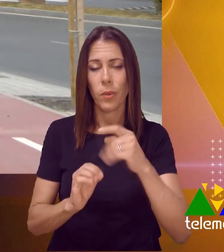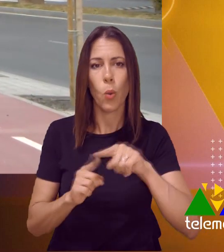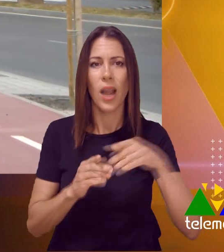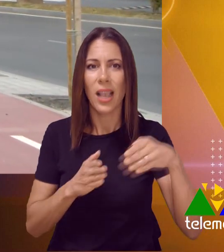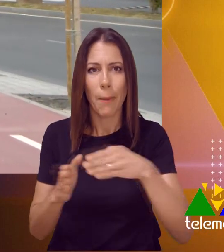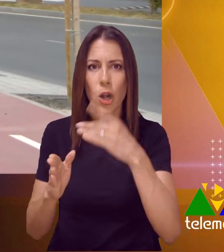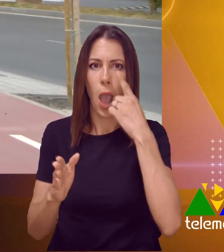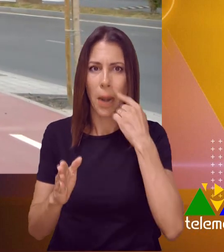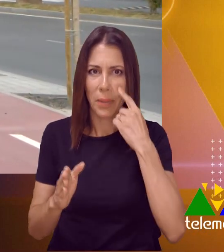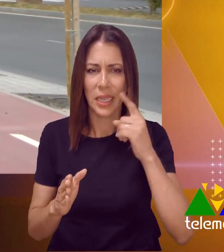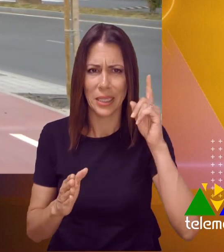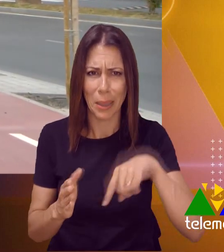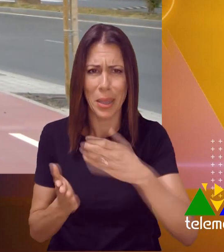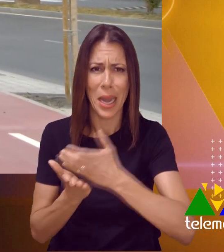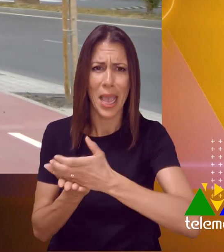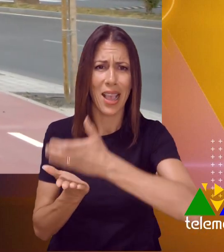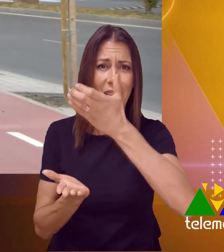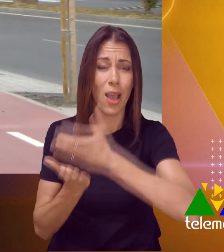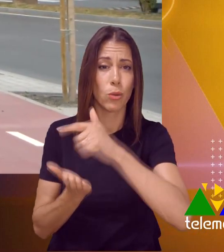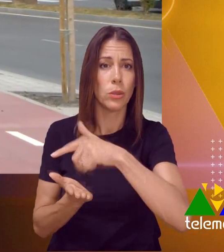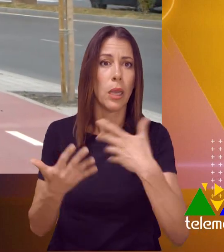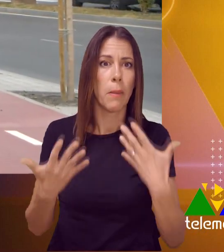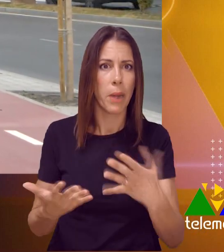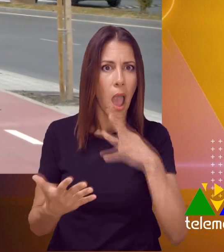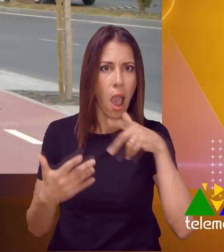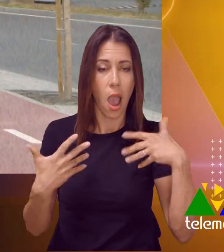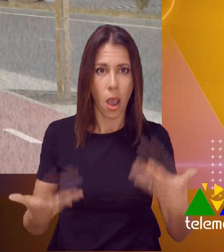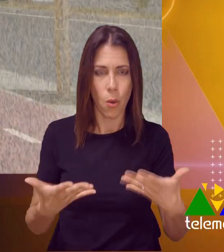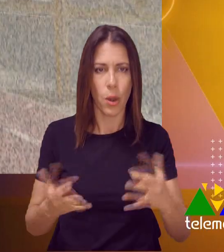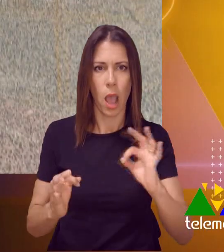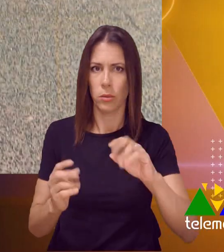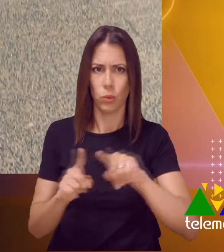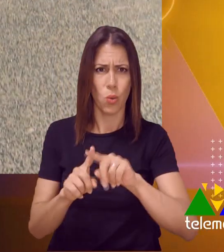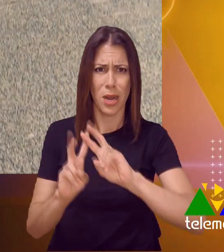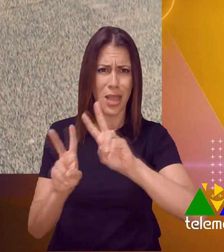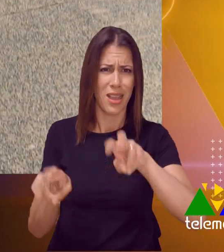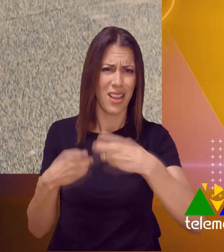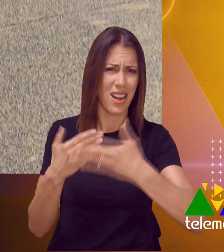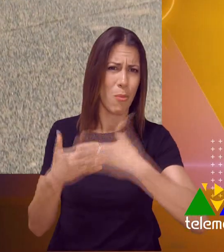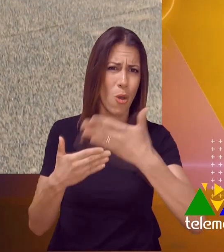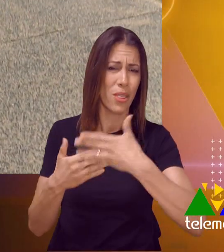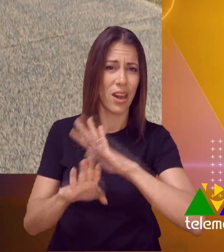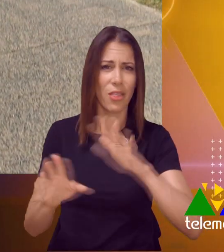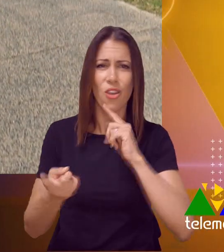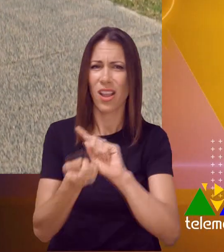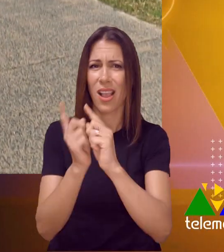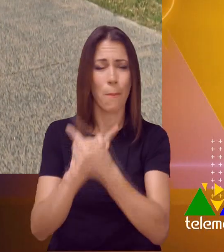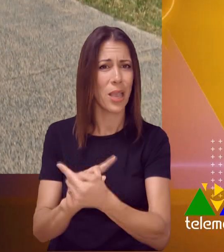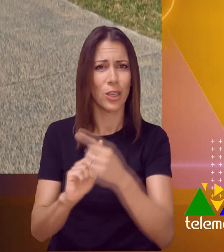Calahonda, y desde luego hoy ha sufrido una gran remodelación en los últimos años que lo han cambiado totalmente